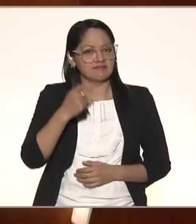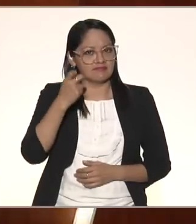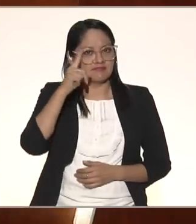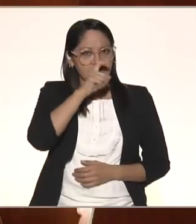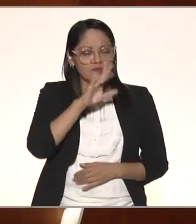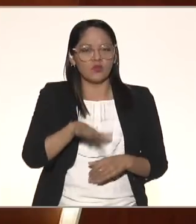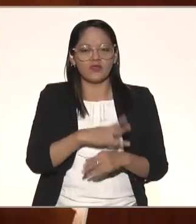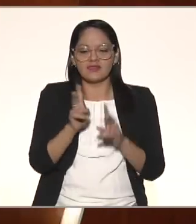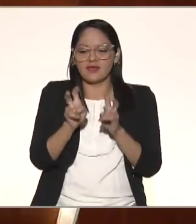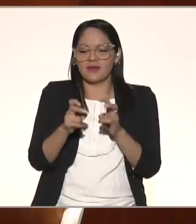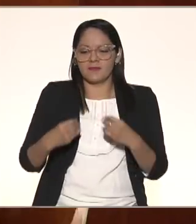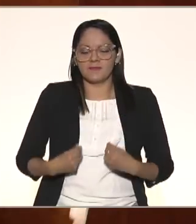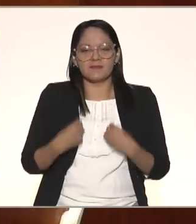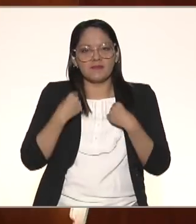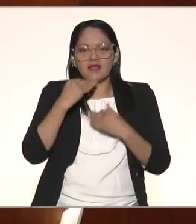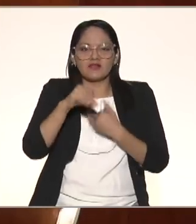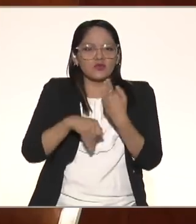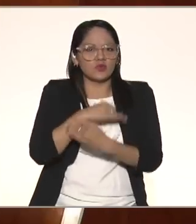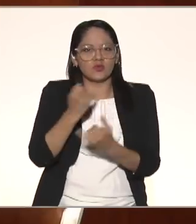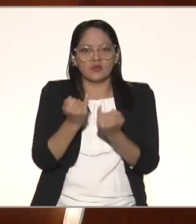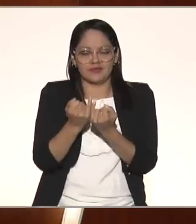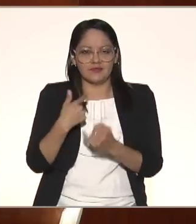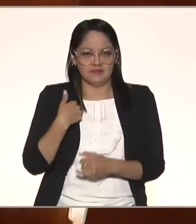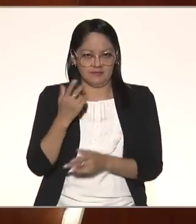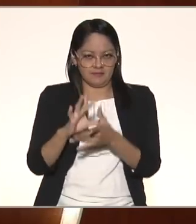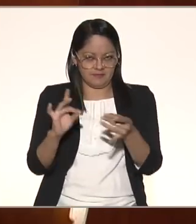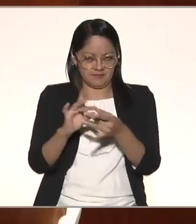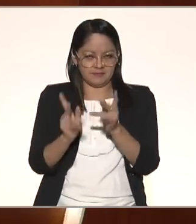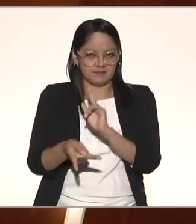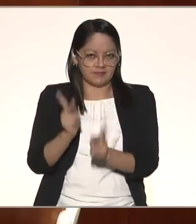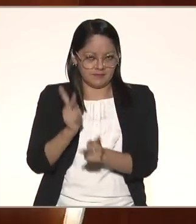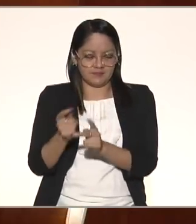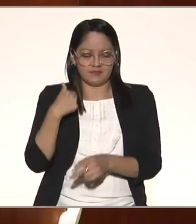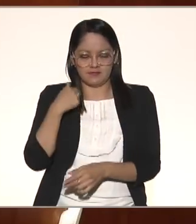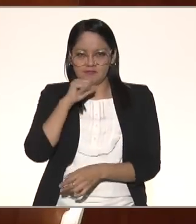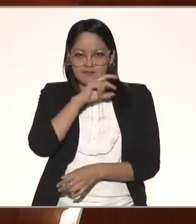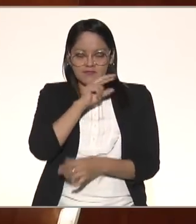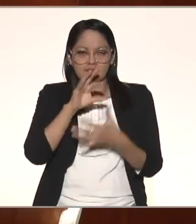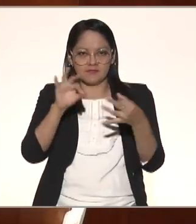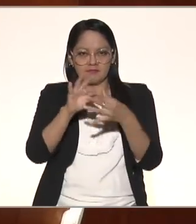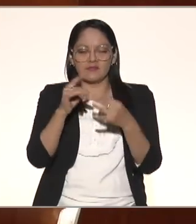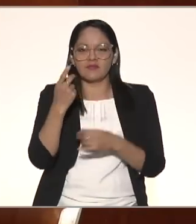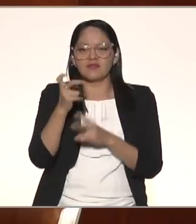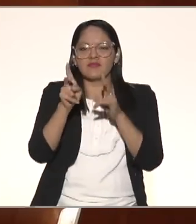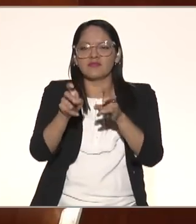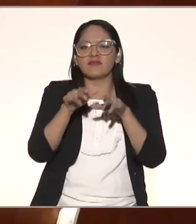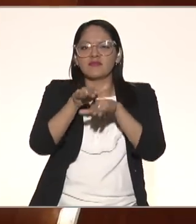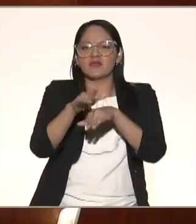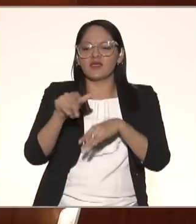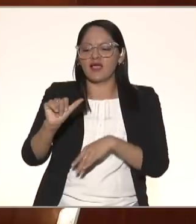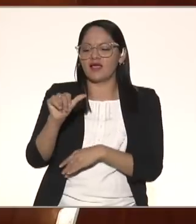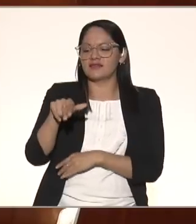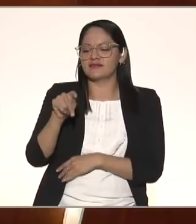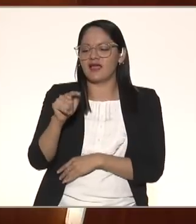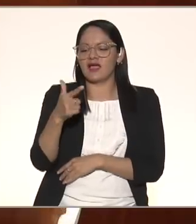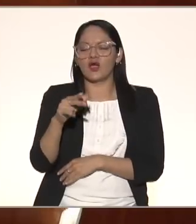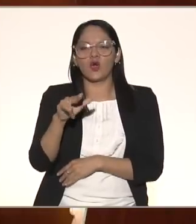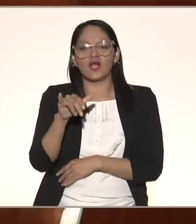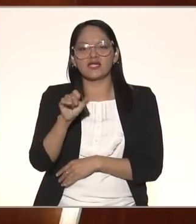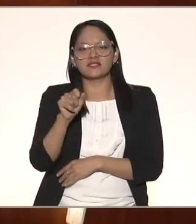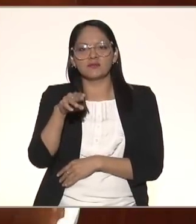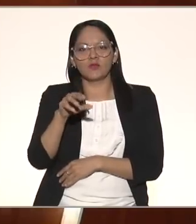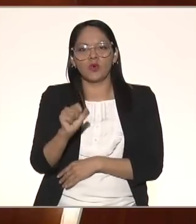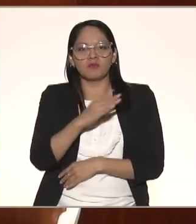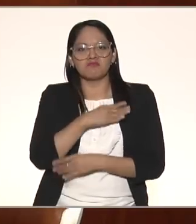tema de vida para todos los seres humanos. Y ahora sí les platico rápidamente lo que les quiero plantear, y tiene que ver con este tema del antagonismo de la generosidad, que es